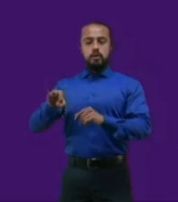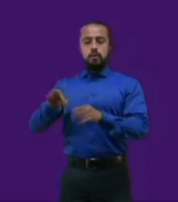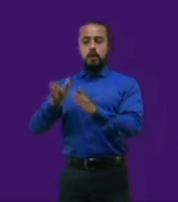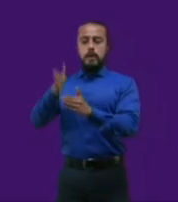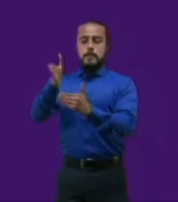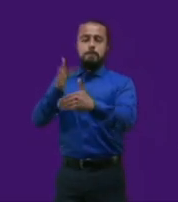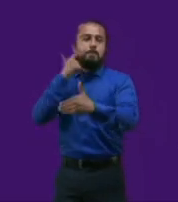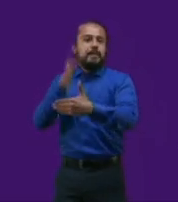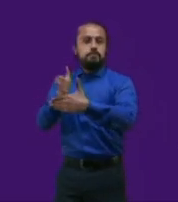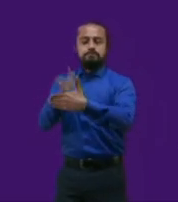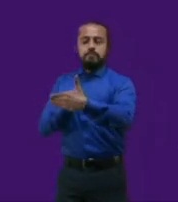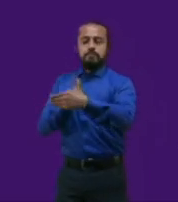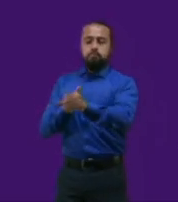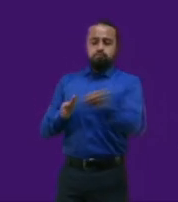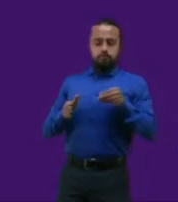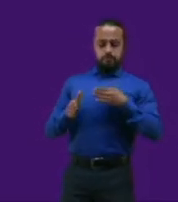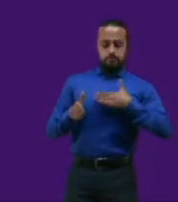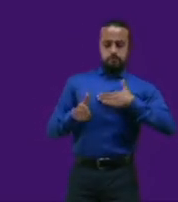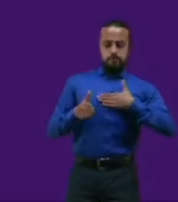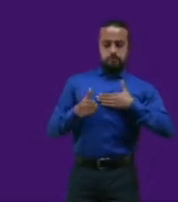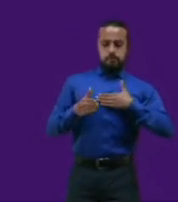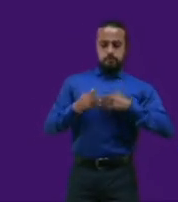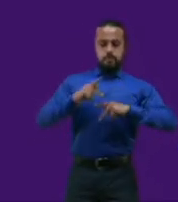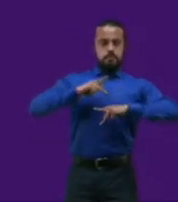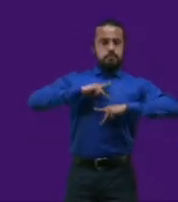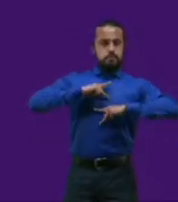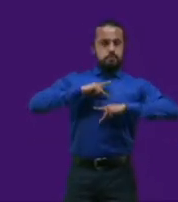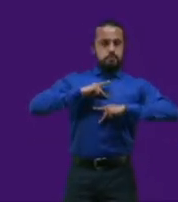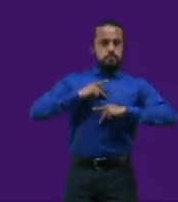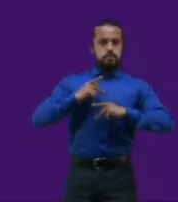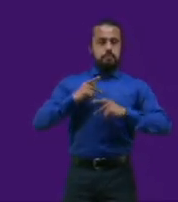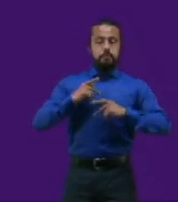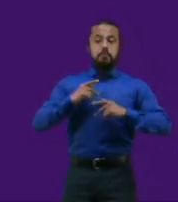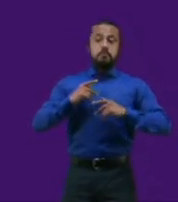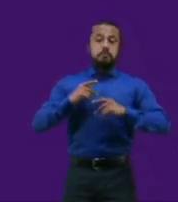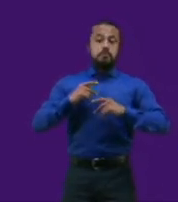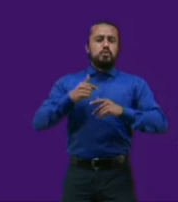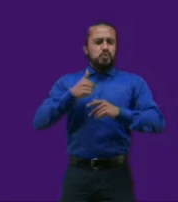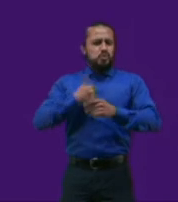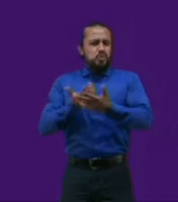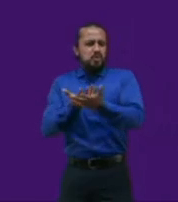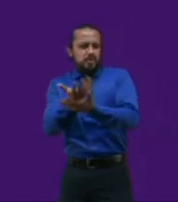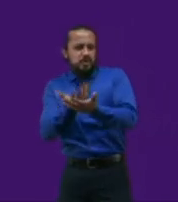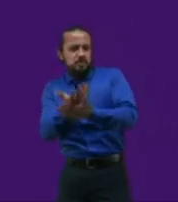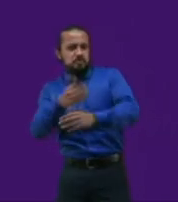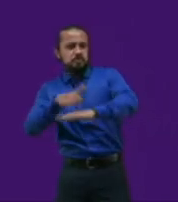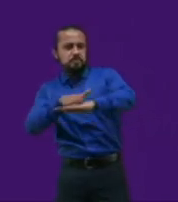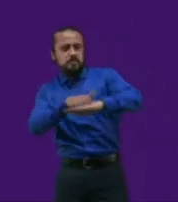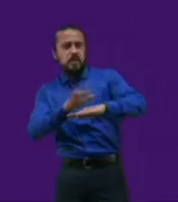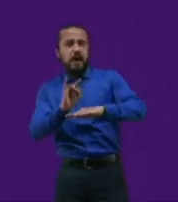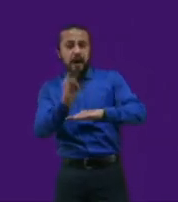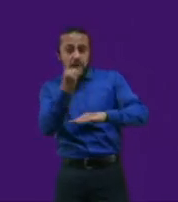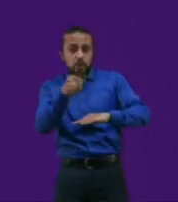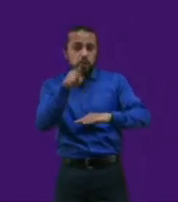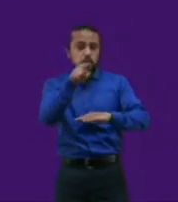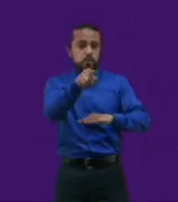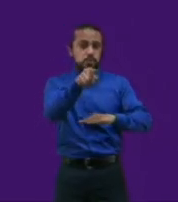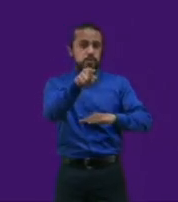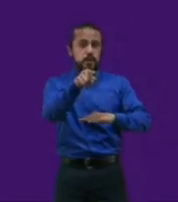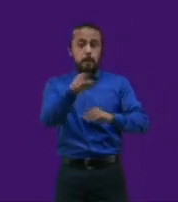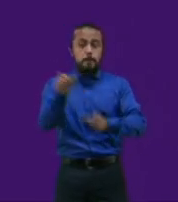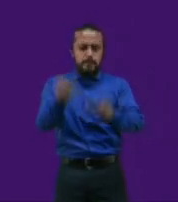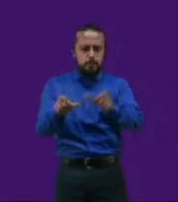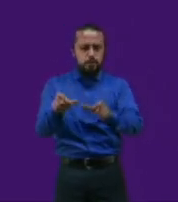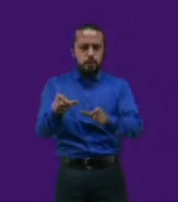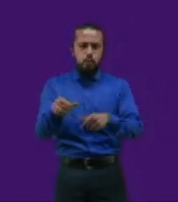pues estándar en general. Yo sí te recomendaría que si tú tienes personas muy buenas, que tú ves